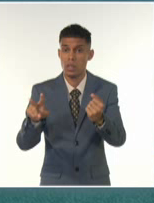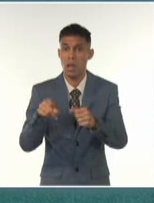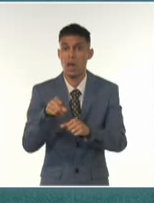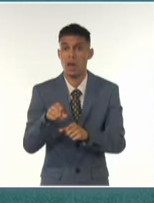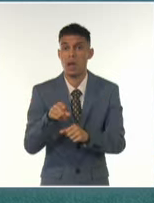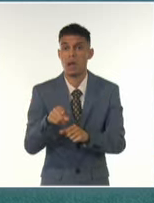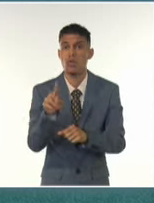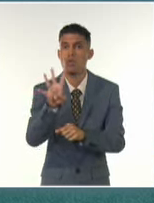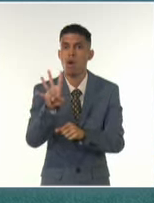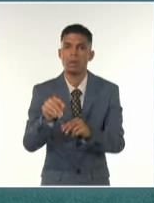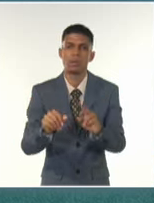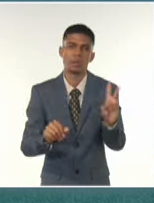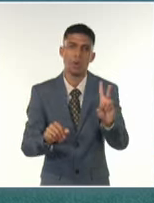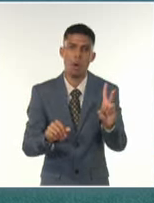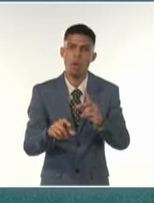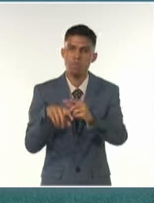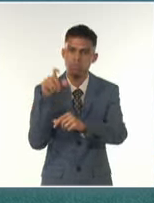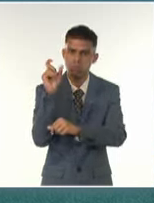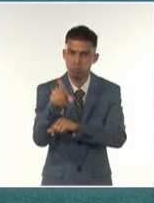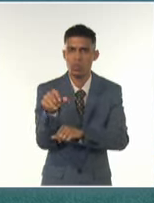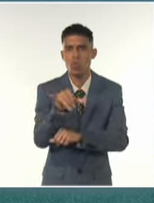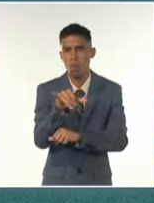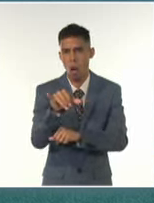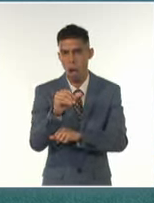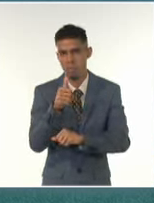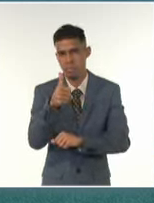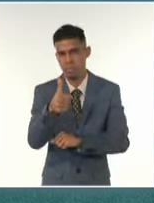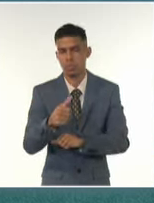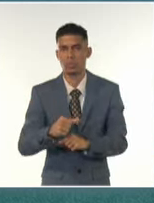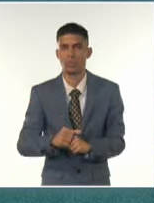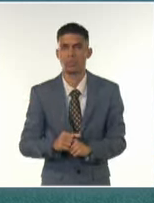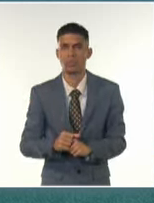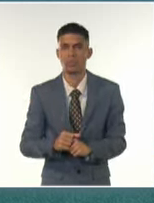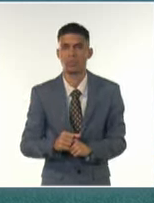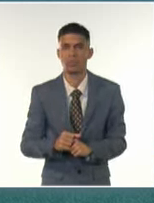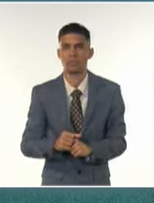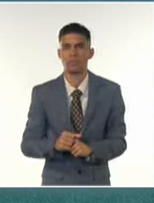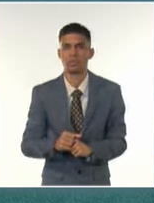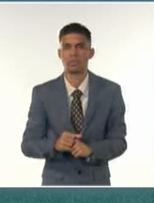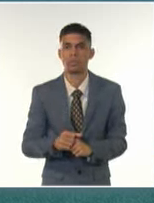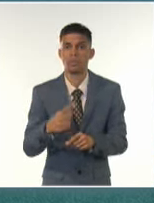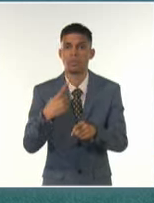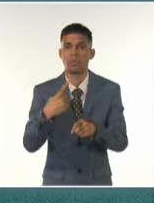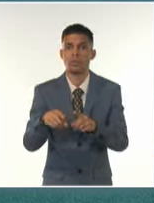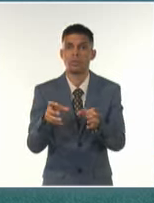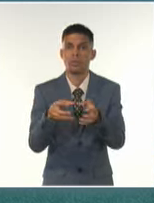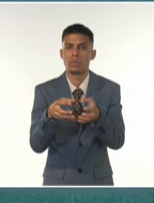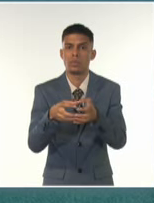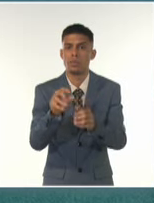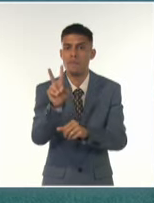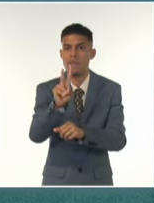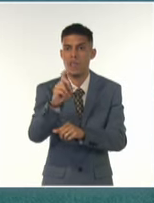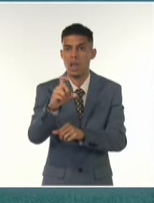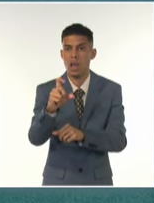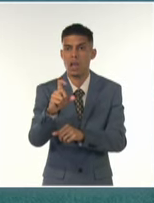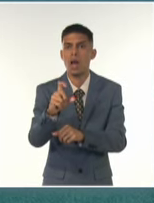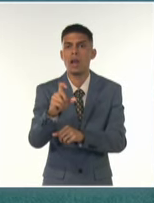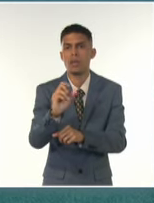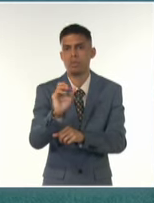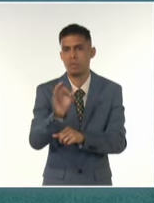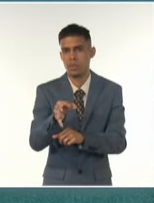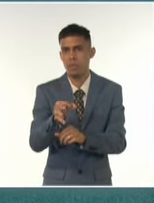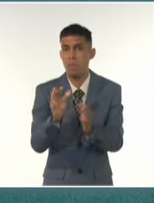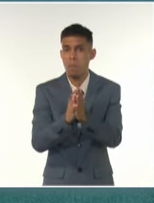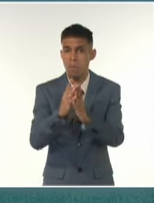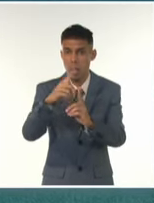4-2 con jonrón y cuatro impulsadas mientras que por los huracanes Denis laa sacó dos pelotas del parque matanzas